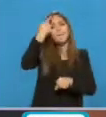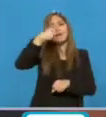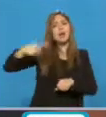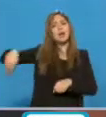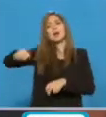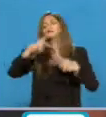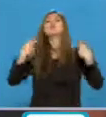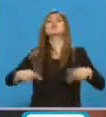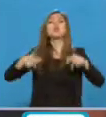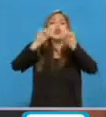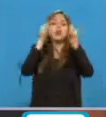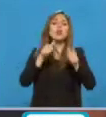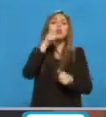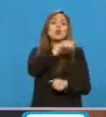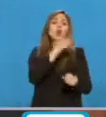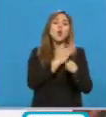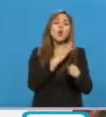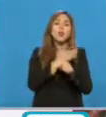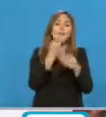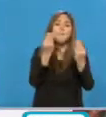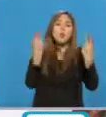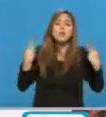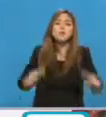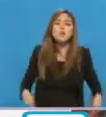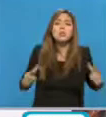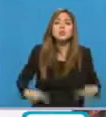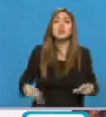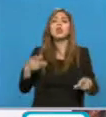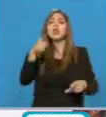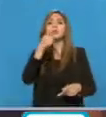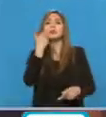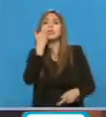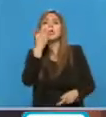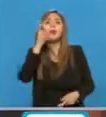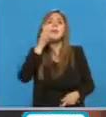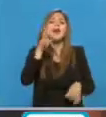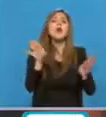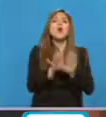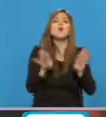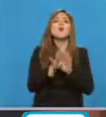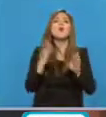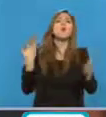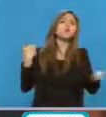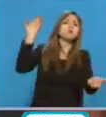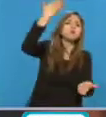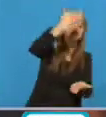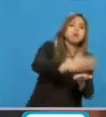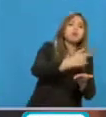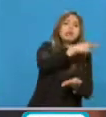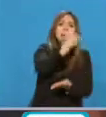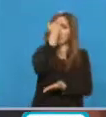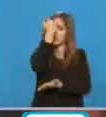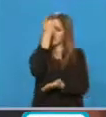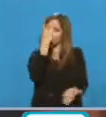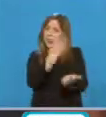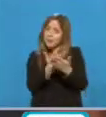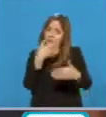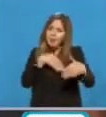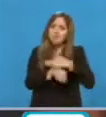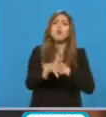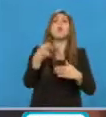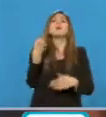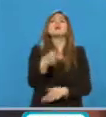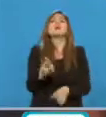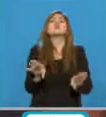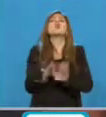muchísimas personas están esperando que tú nos cuentes qué tienen que hacer, de qué manera, a dónde se acercan y con qué llegan, con su idea nada más o de qué